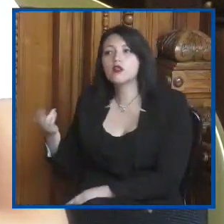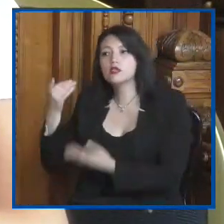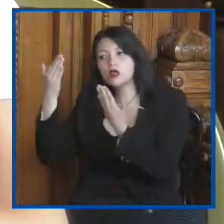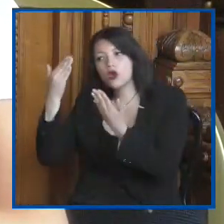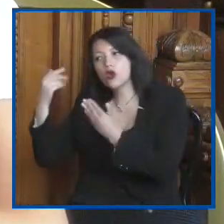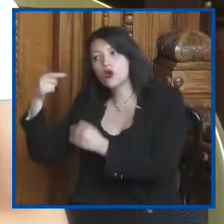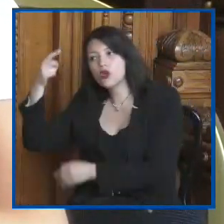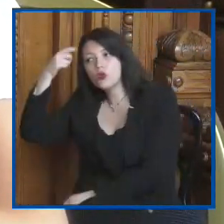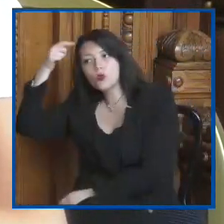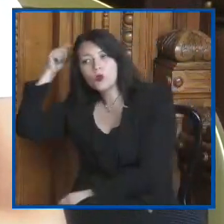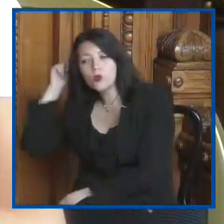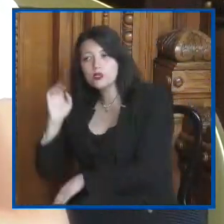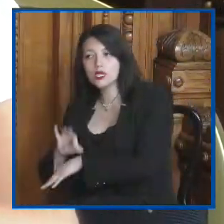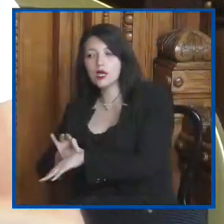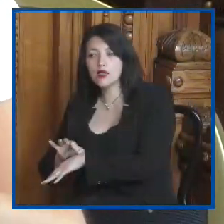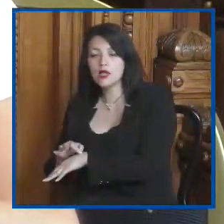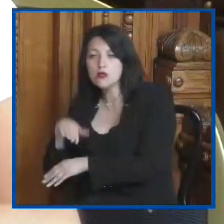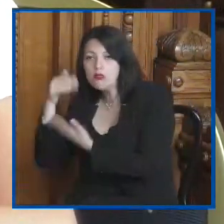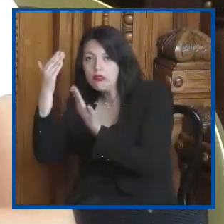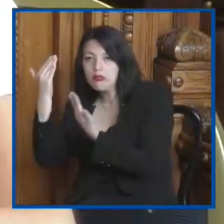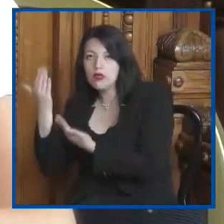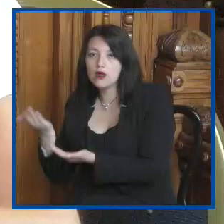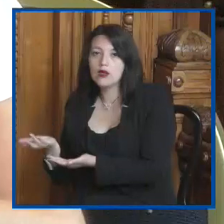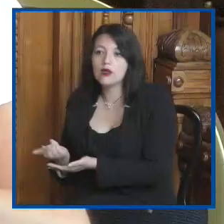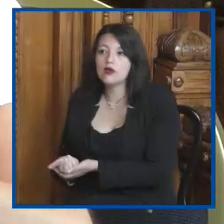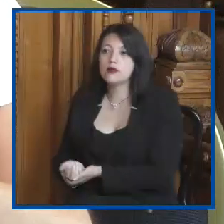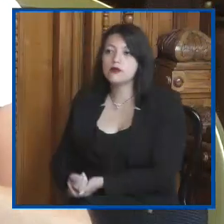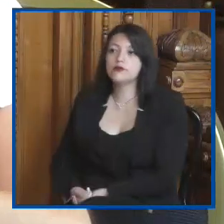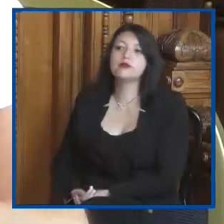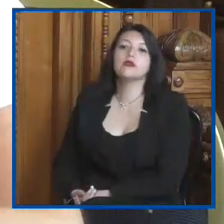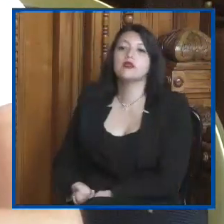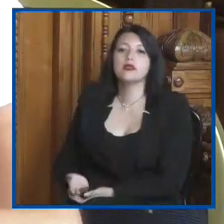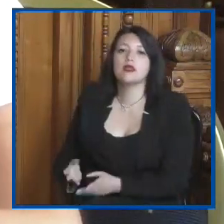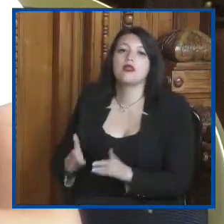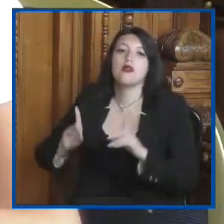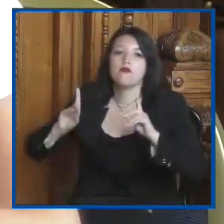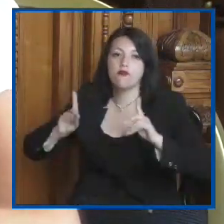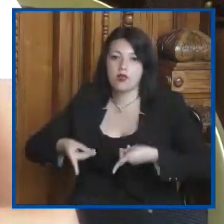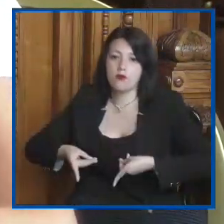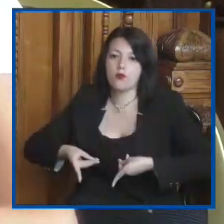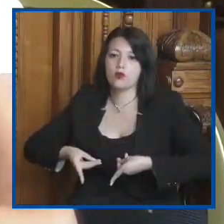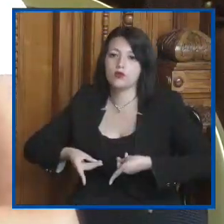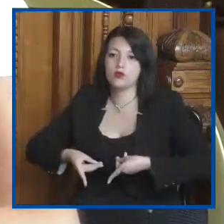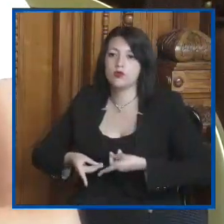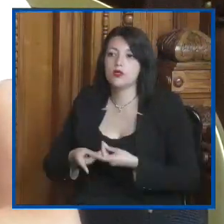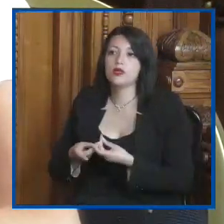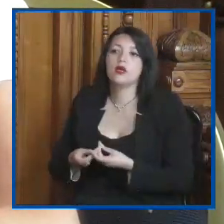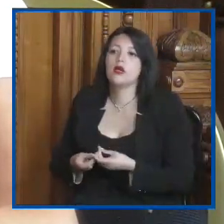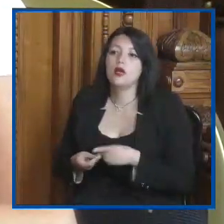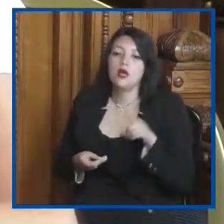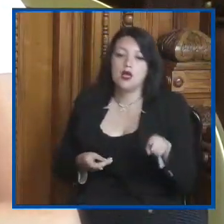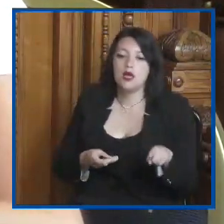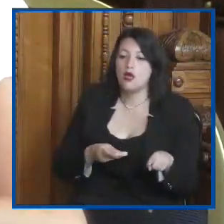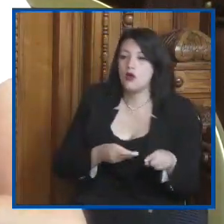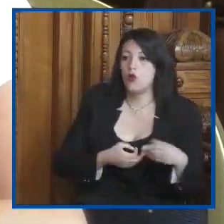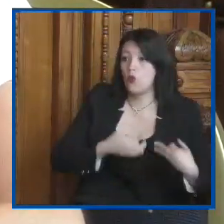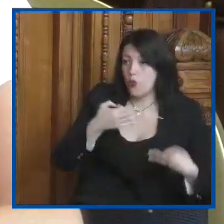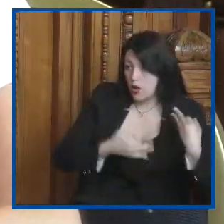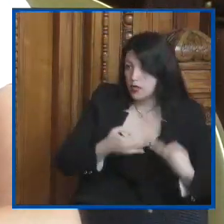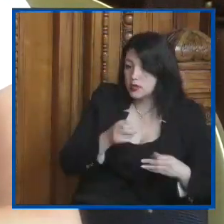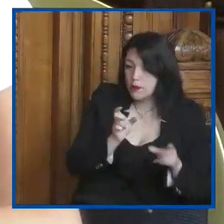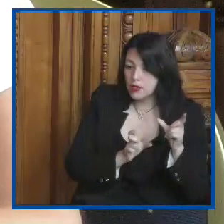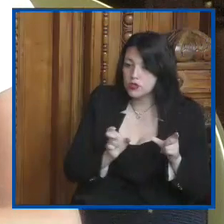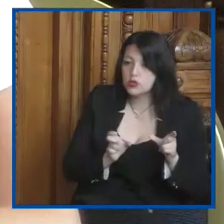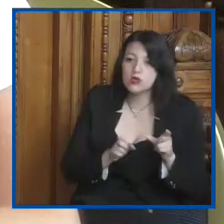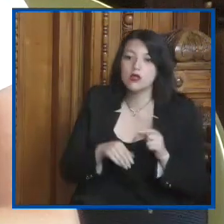psicólogo. O sea, hasta ahí es donde yo veo, tenemos que bajar. El jurado no sabe, digo, muchos de nosotros